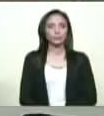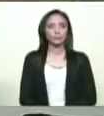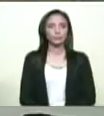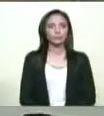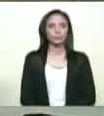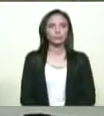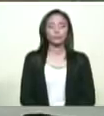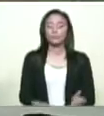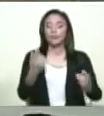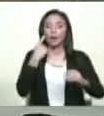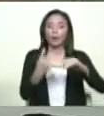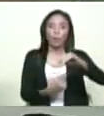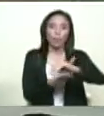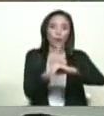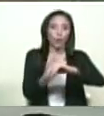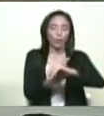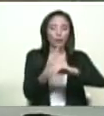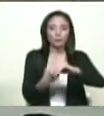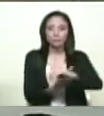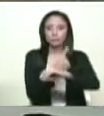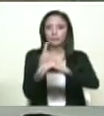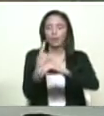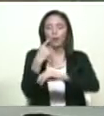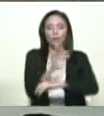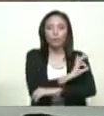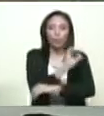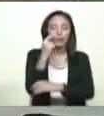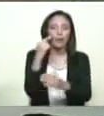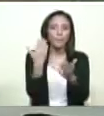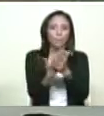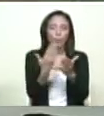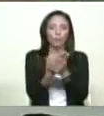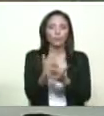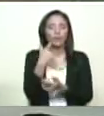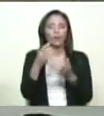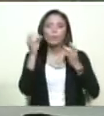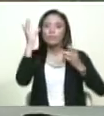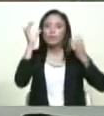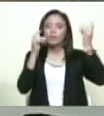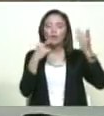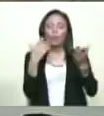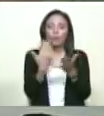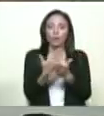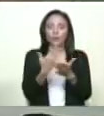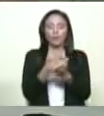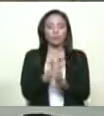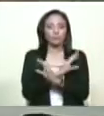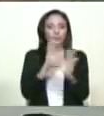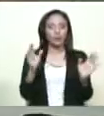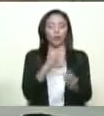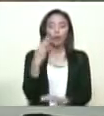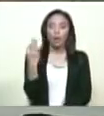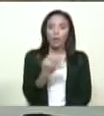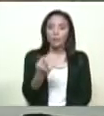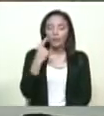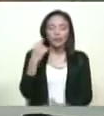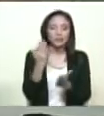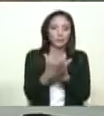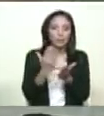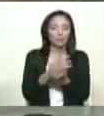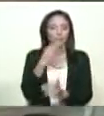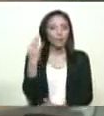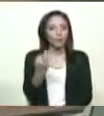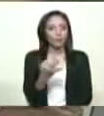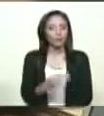hora por hora con veracidad con creatividad con la verdad siempre